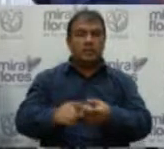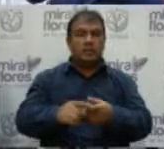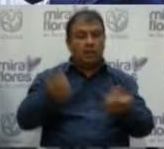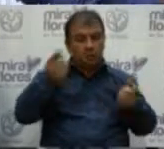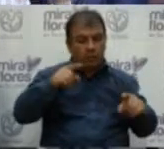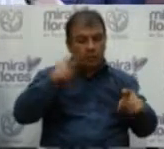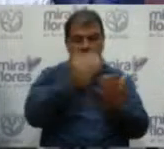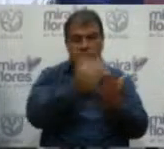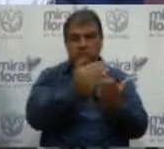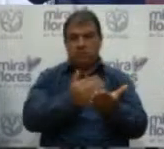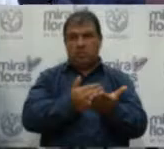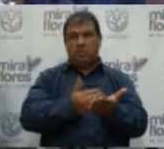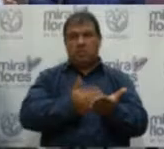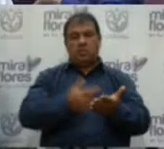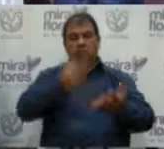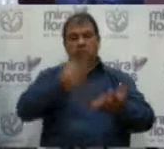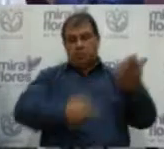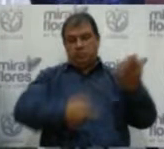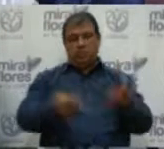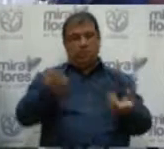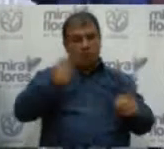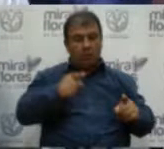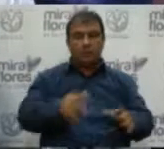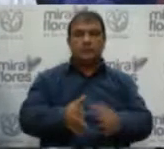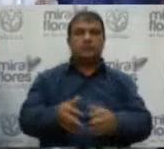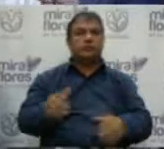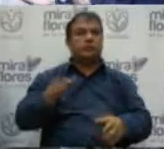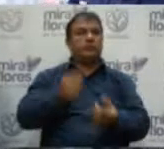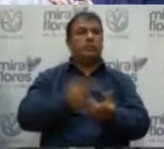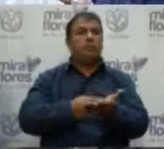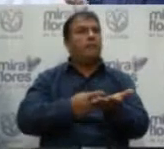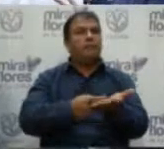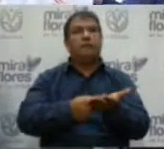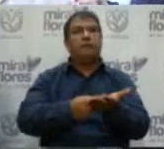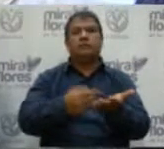las consideraciones expuestas en el presente acuerdo. Al debate.